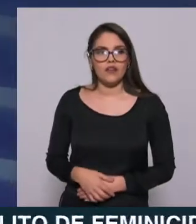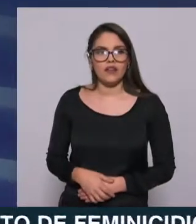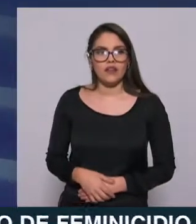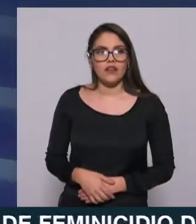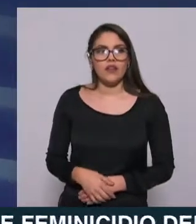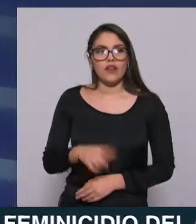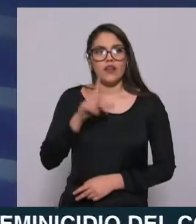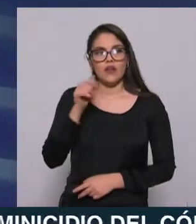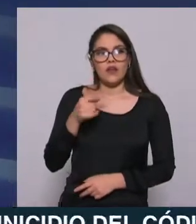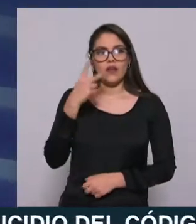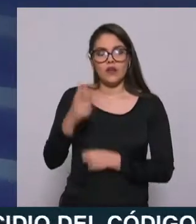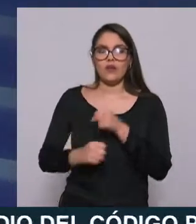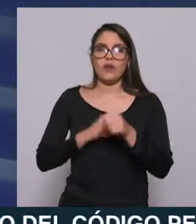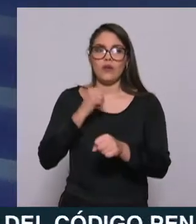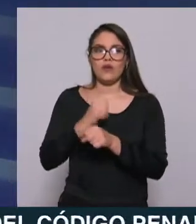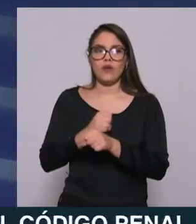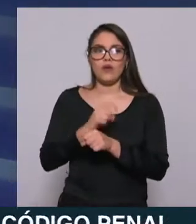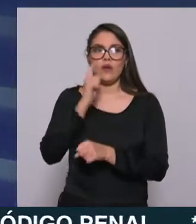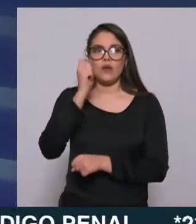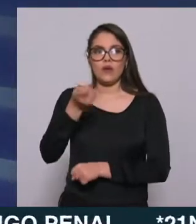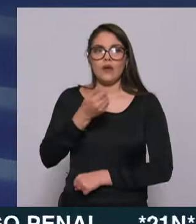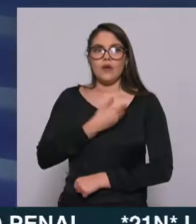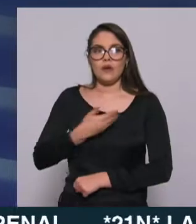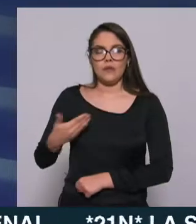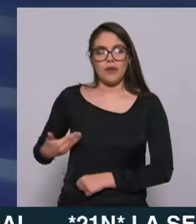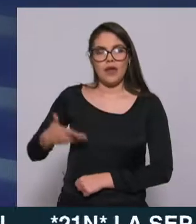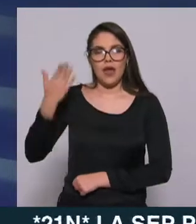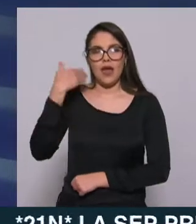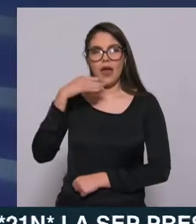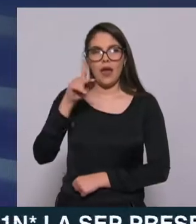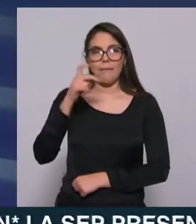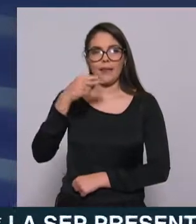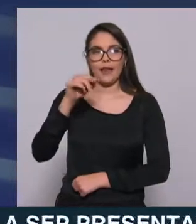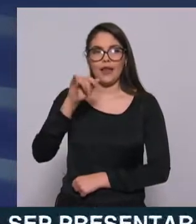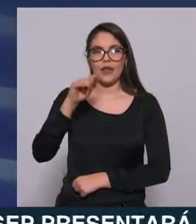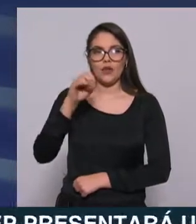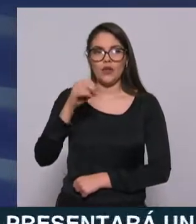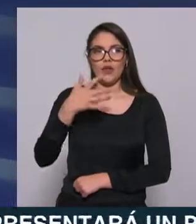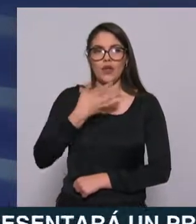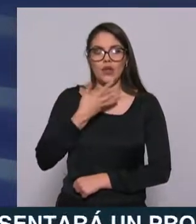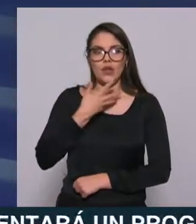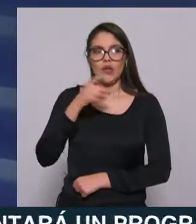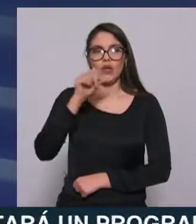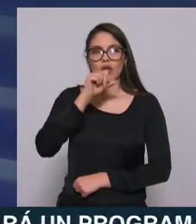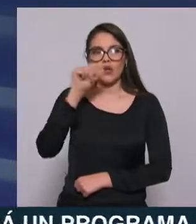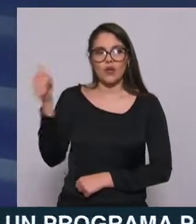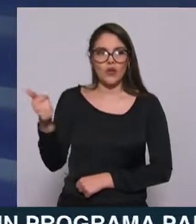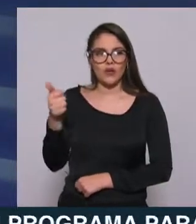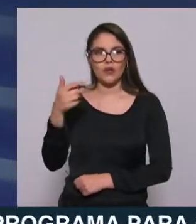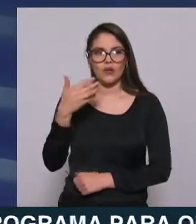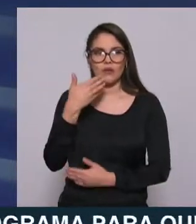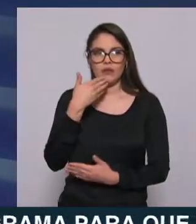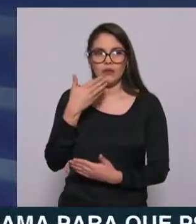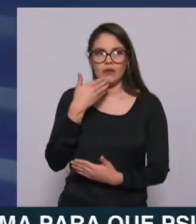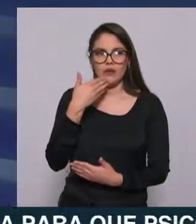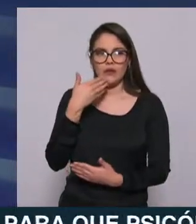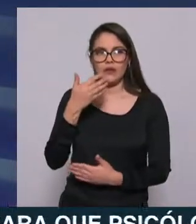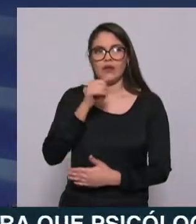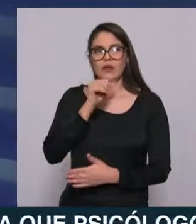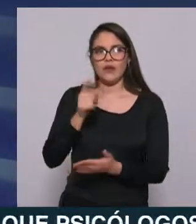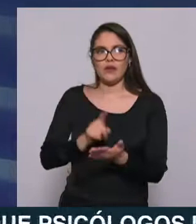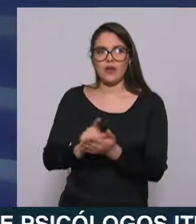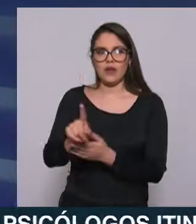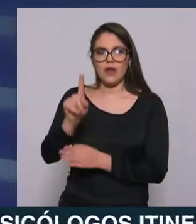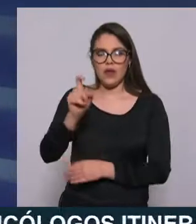durante el gobierno de Enrique Peña Nieto no se logró hacer nada. Entonces tenemos durante este lapso una ley que no está protegiendo nuestro derecho humano al